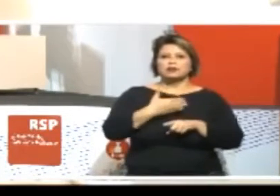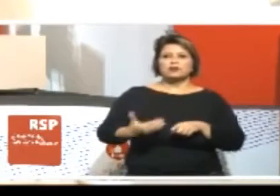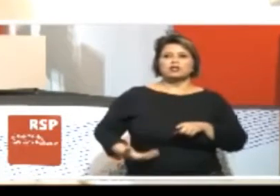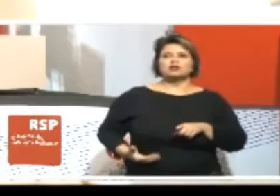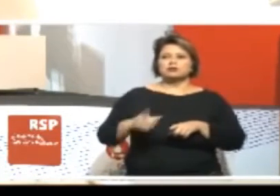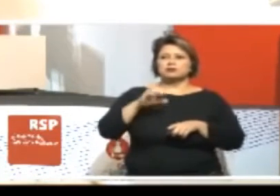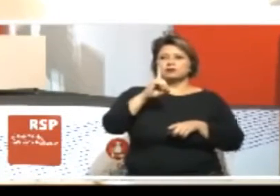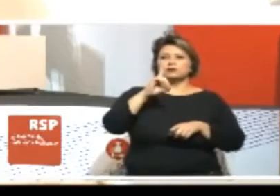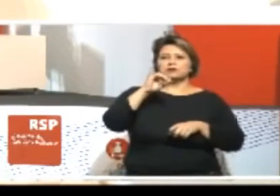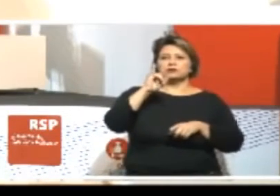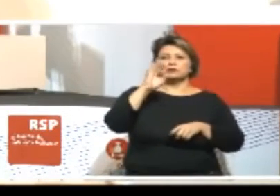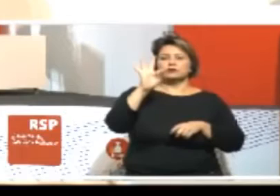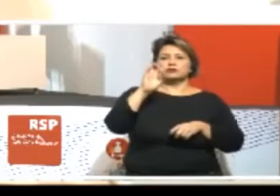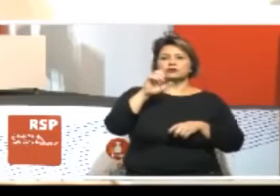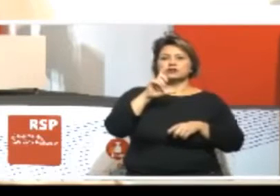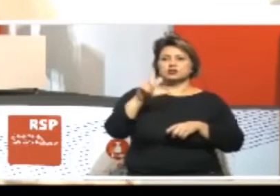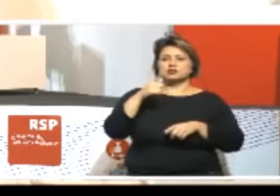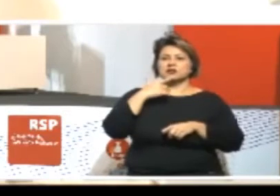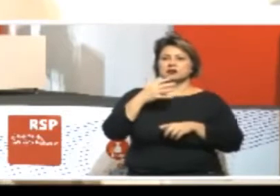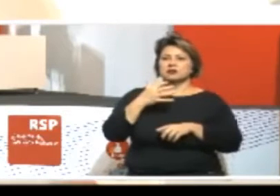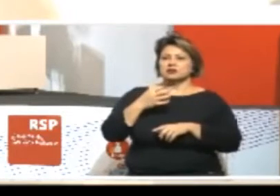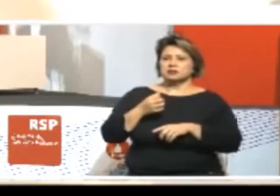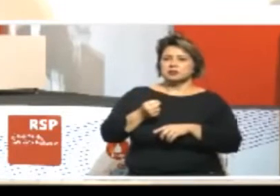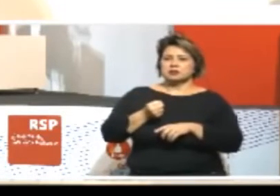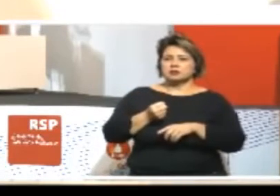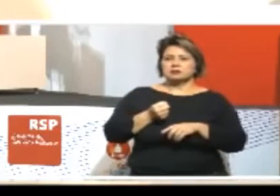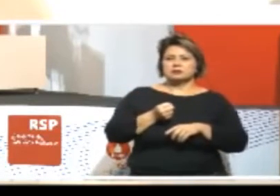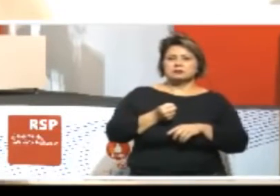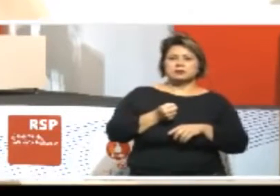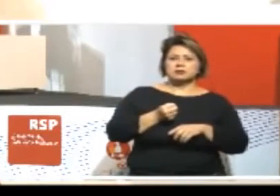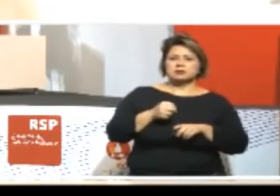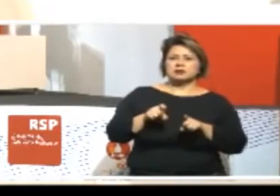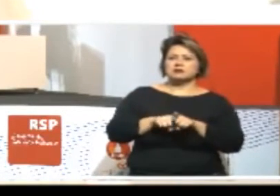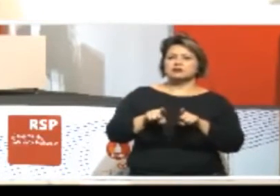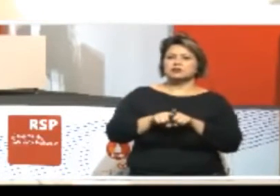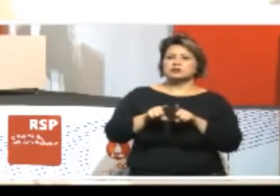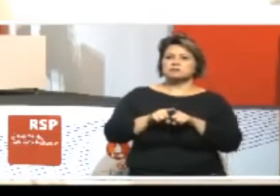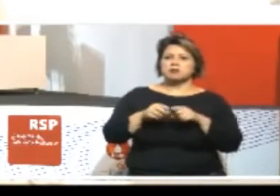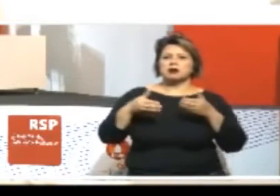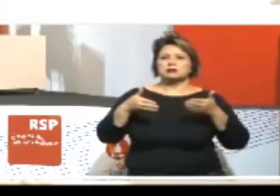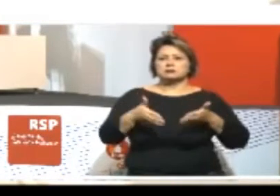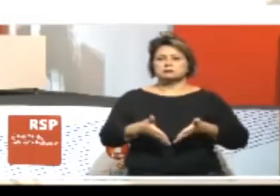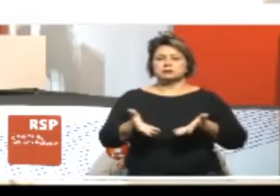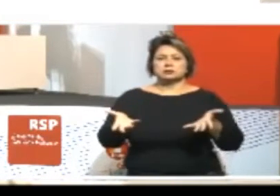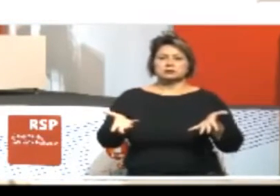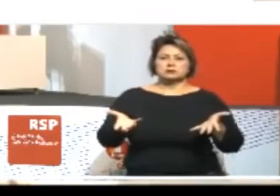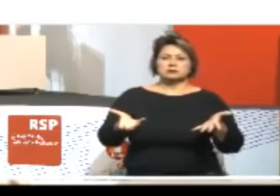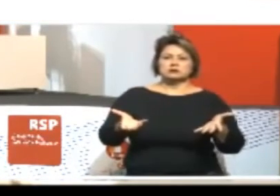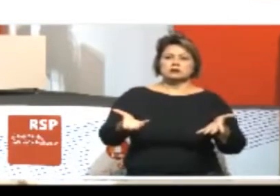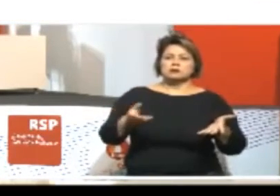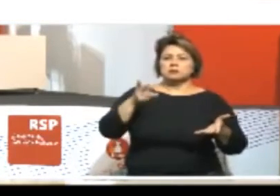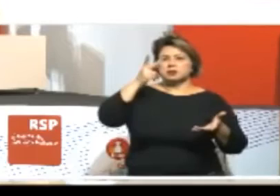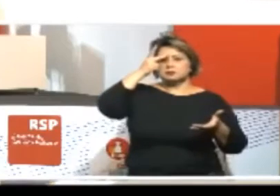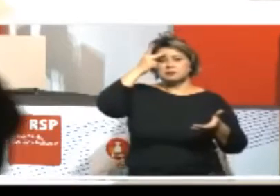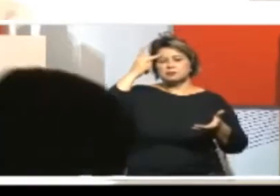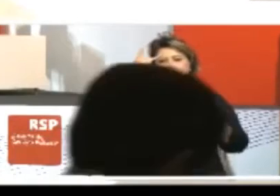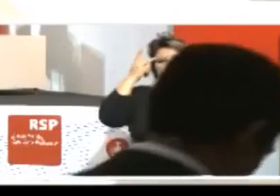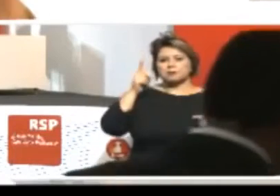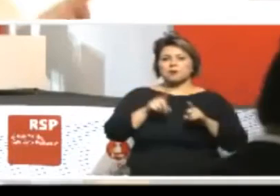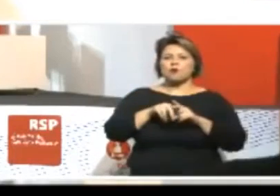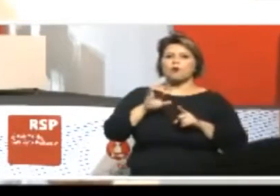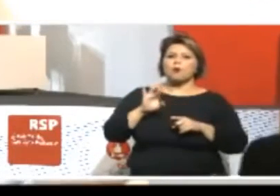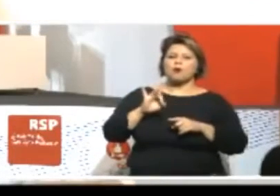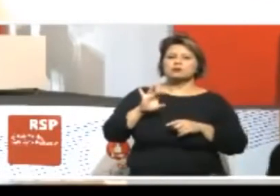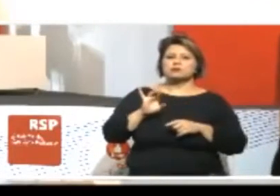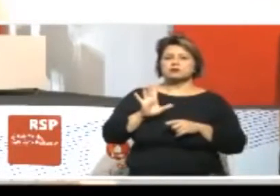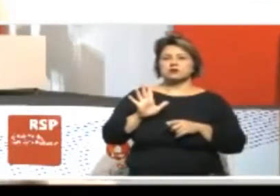apertura de participación hacia los ciudadanos, o es una manera simplemente de